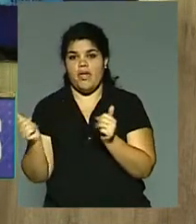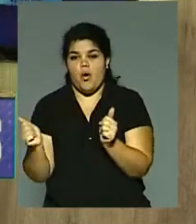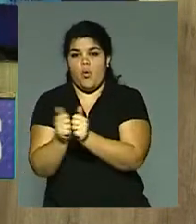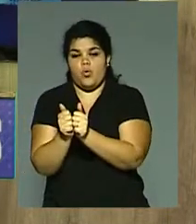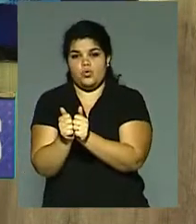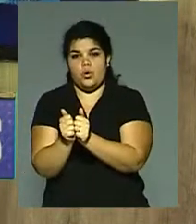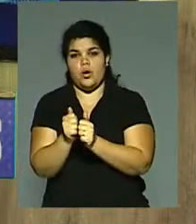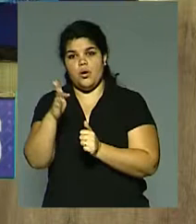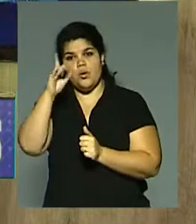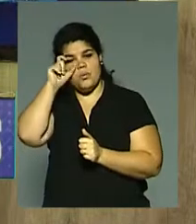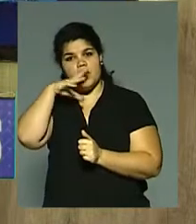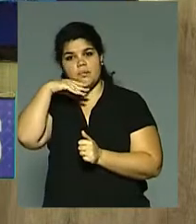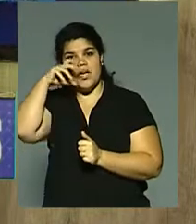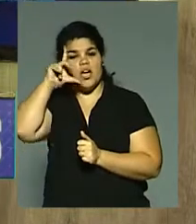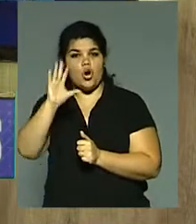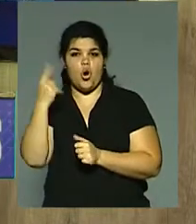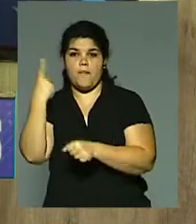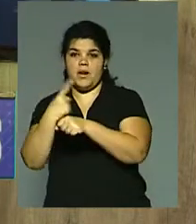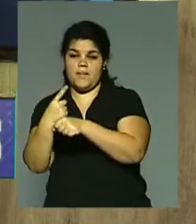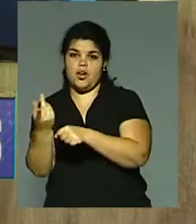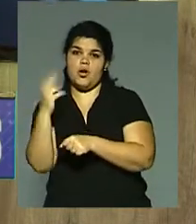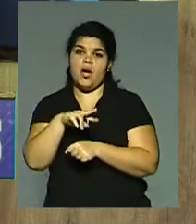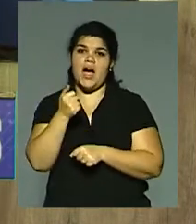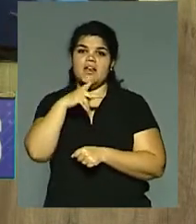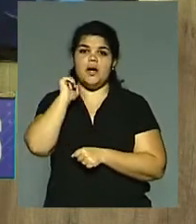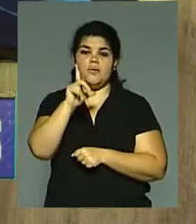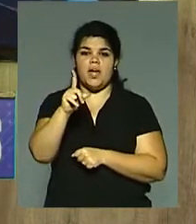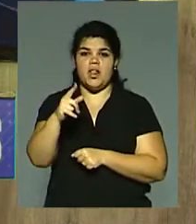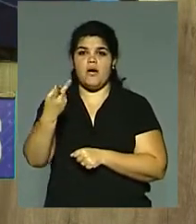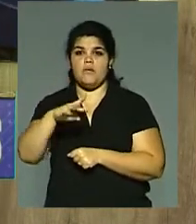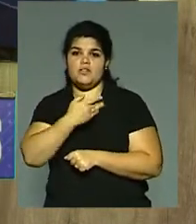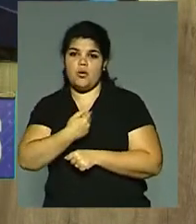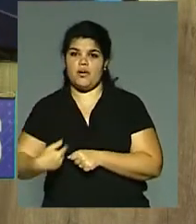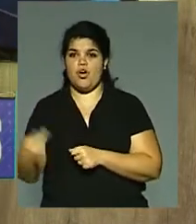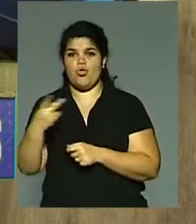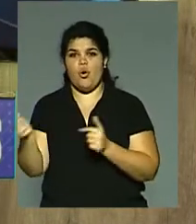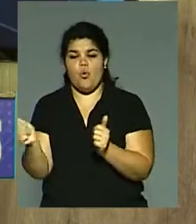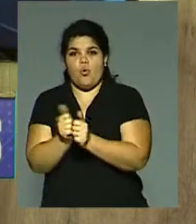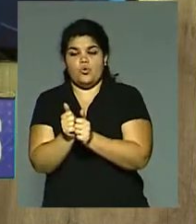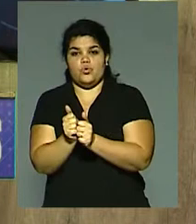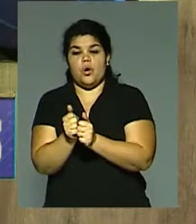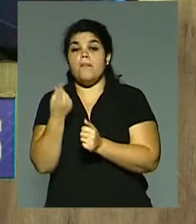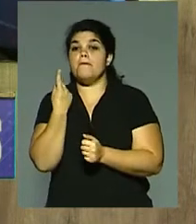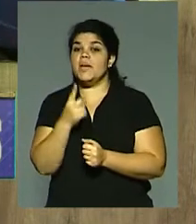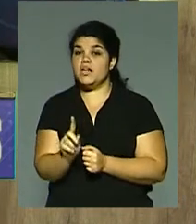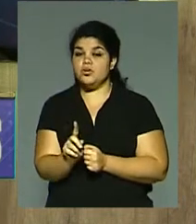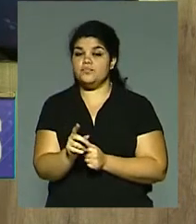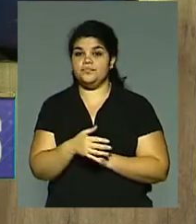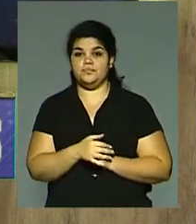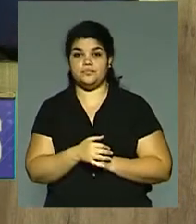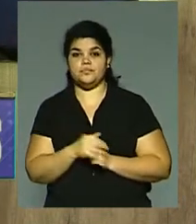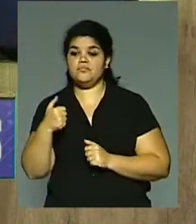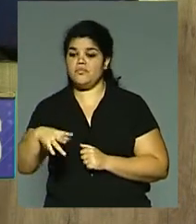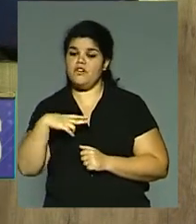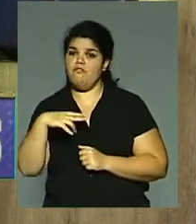principio, Bermejo como precandidato a gobernador y Anabel Fernández Agasti como vicegobernadora. Sí. Pero para que eso suceda, todavía falta